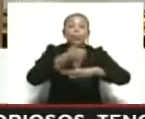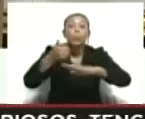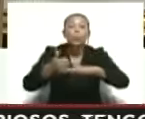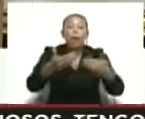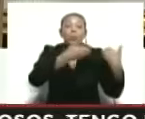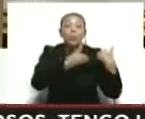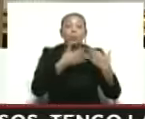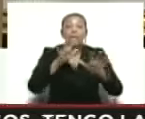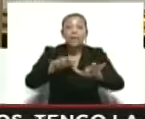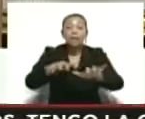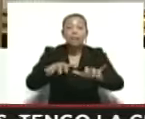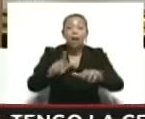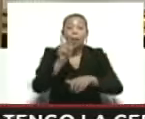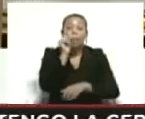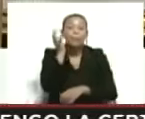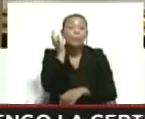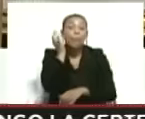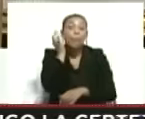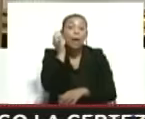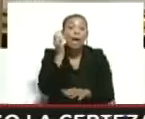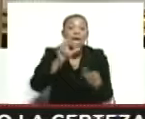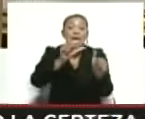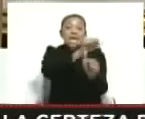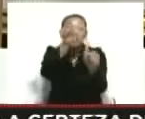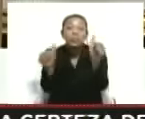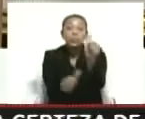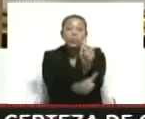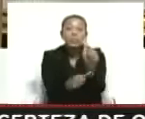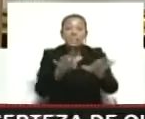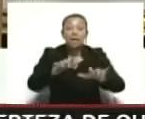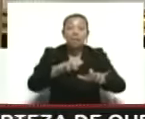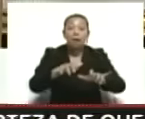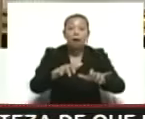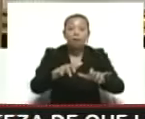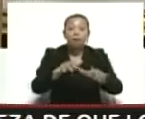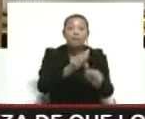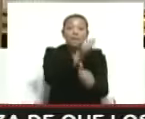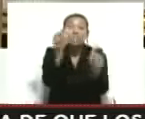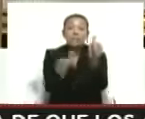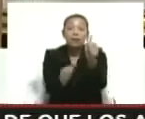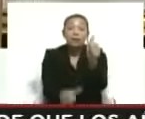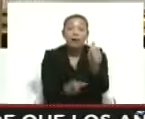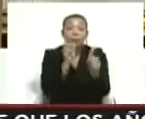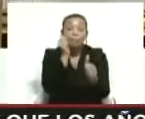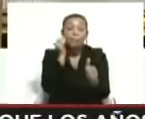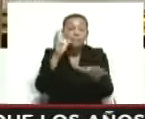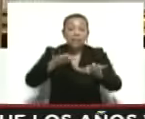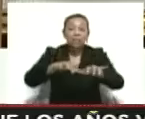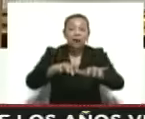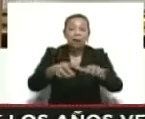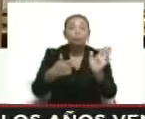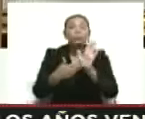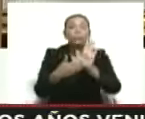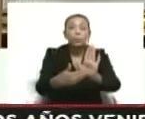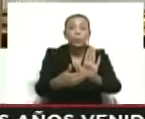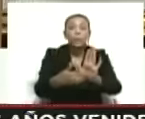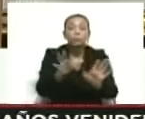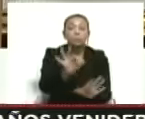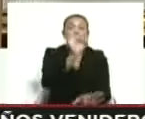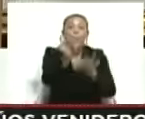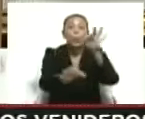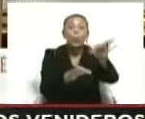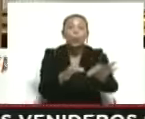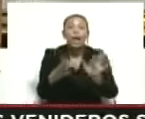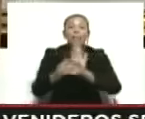de secretario o secretario y subsecretaria o subsecretario. En consecuencia, voy a dejar en